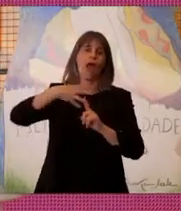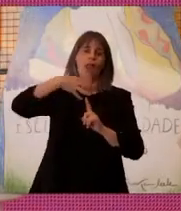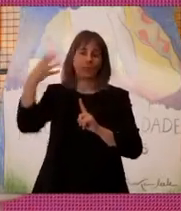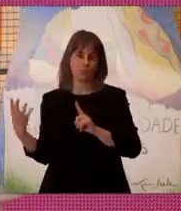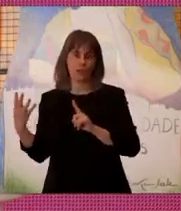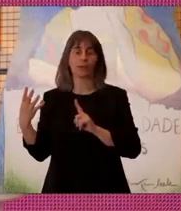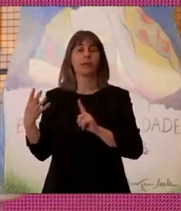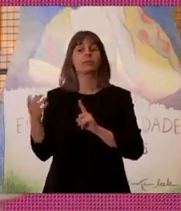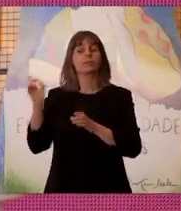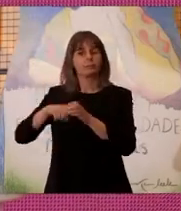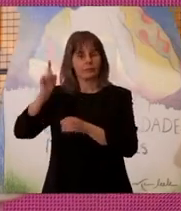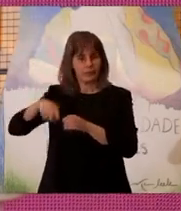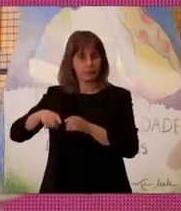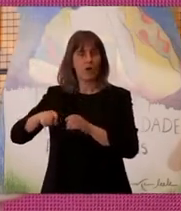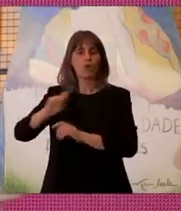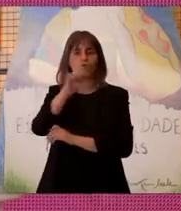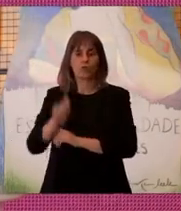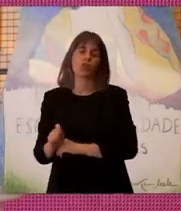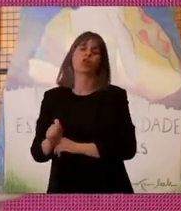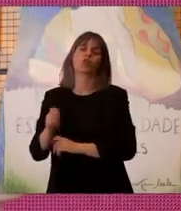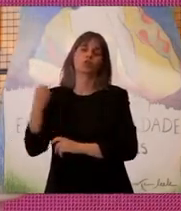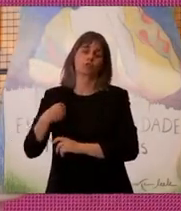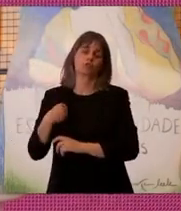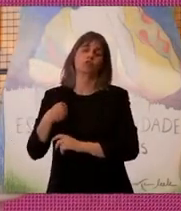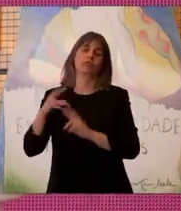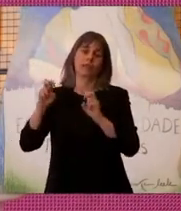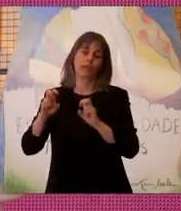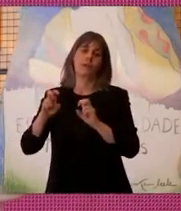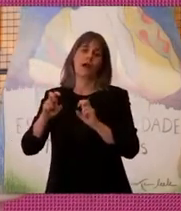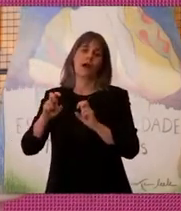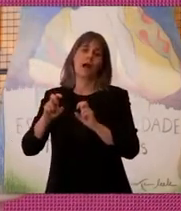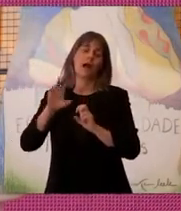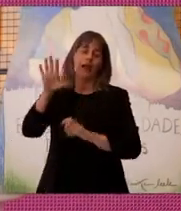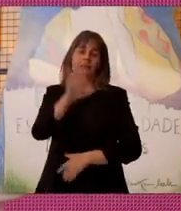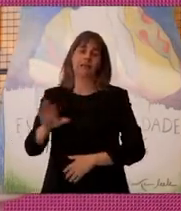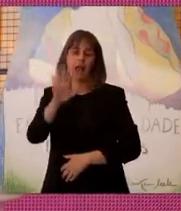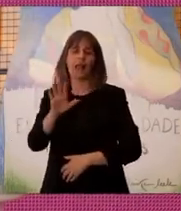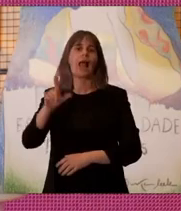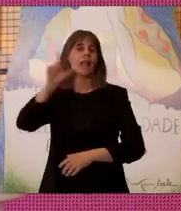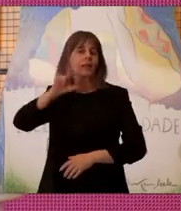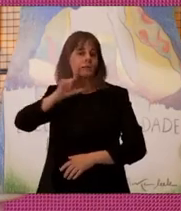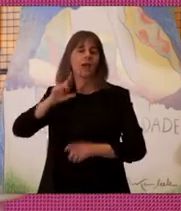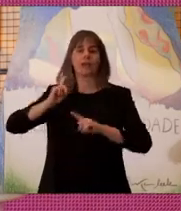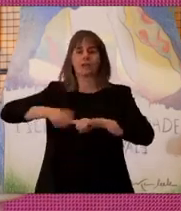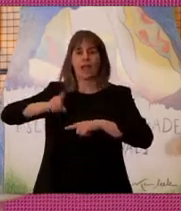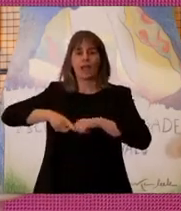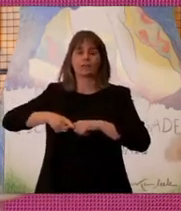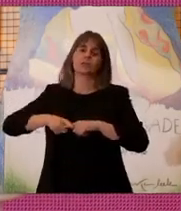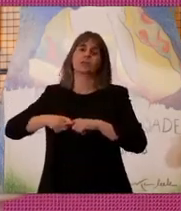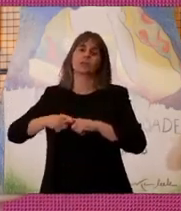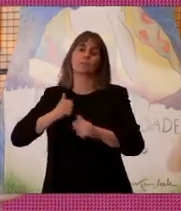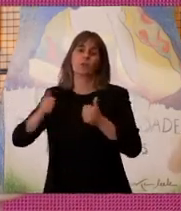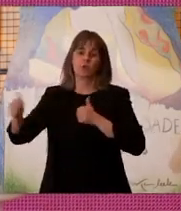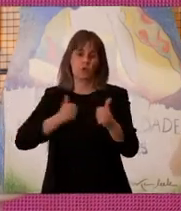una fundación da federación Estatal de lesbianas gays bisexuales y transexuales que asociación más importante a nivel Estatal que